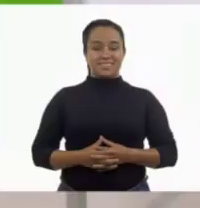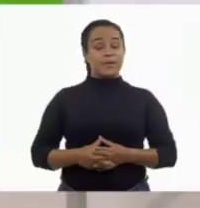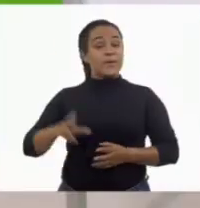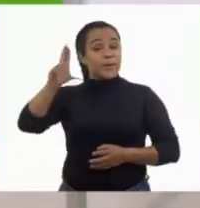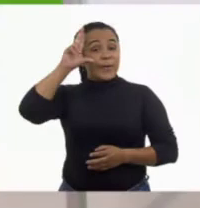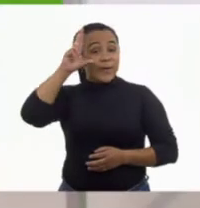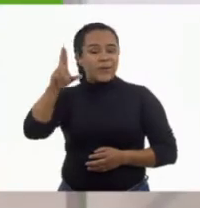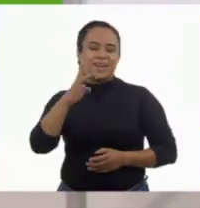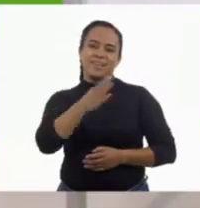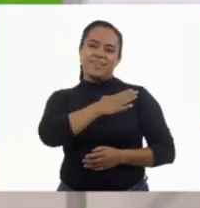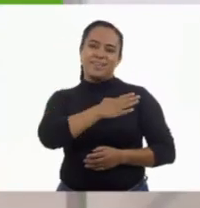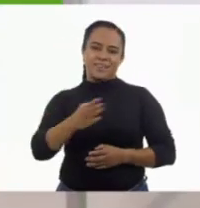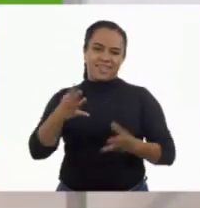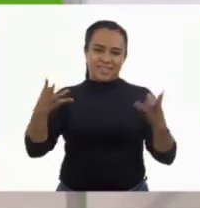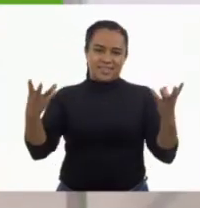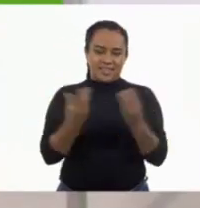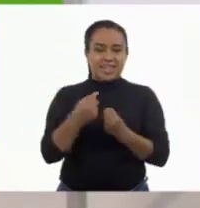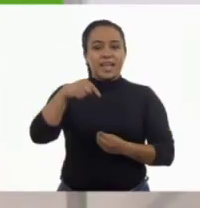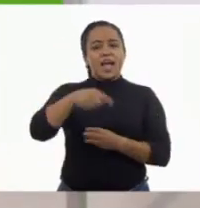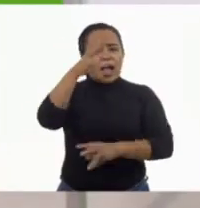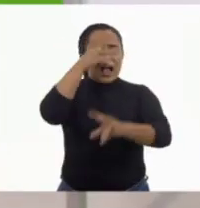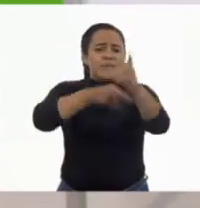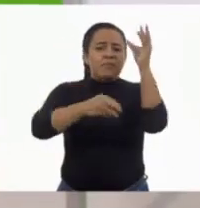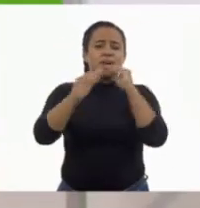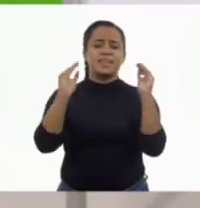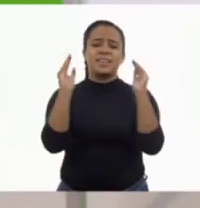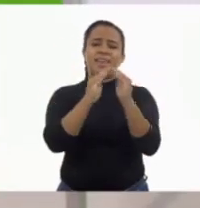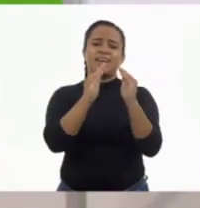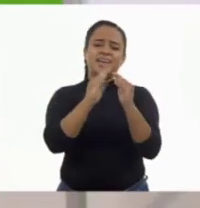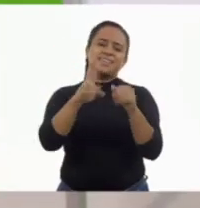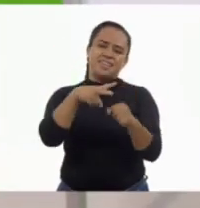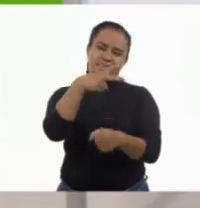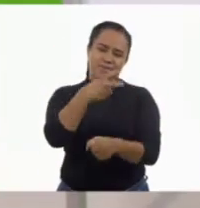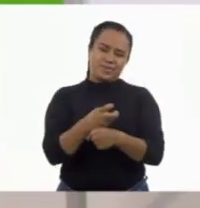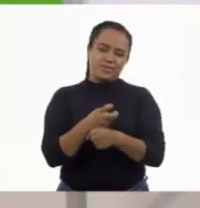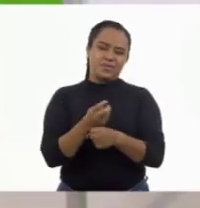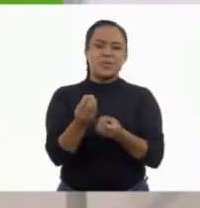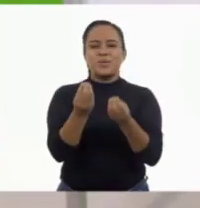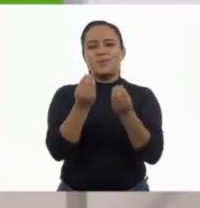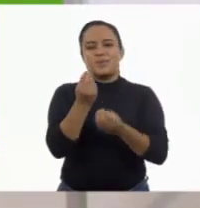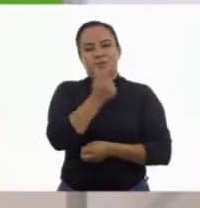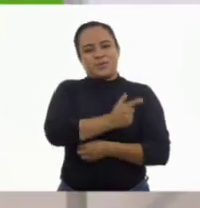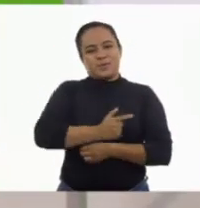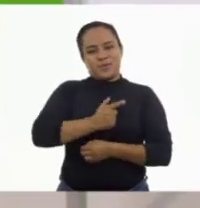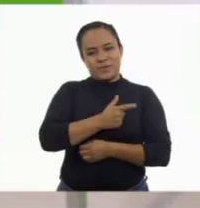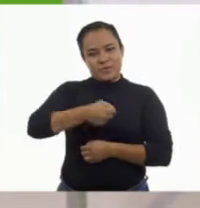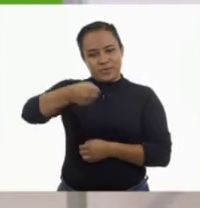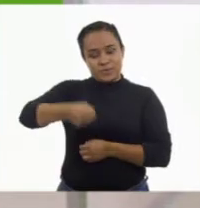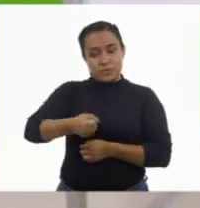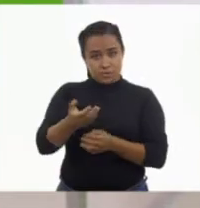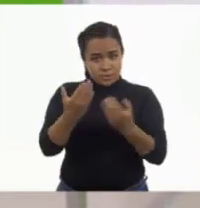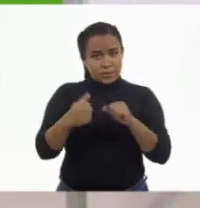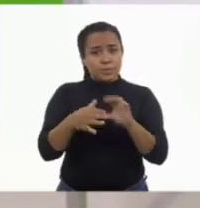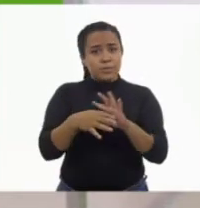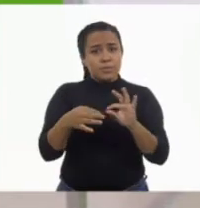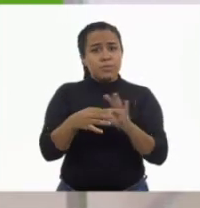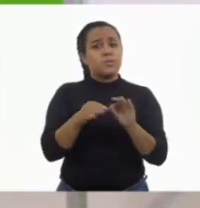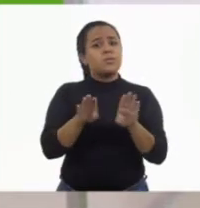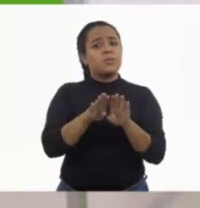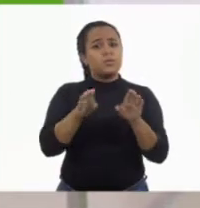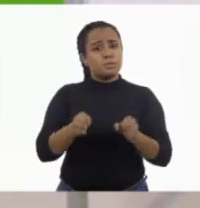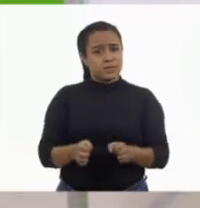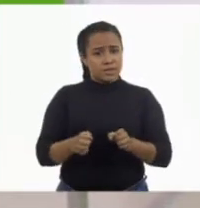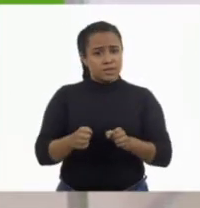Hola, qué bueno que ya están aquí en Aprende en Casa 2. Nos da mucho gusto saludarlos. Cuéntenos, ¿cómo han